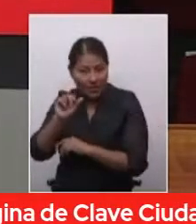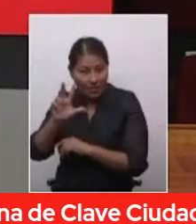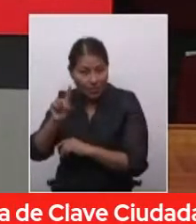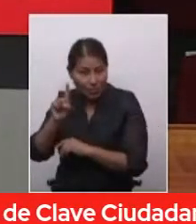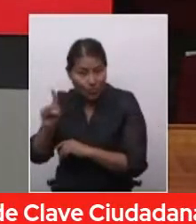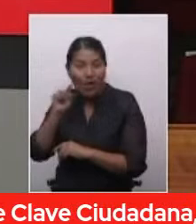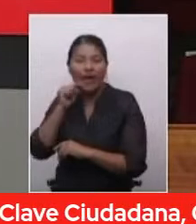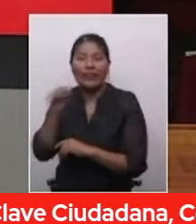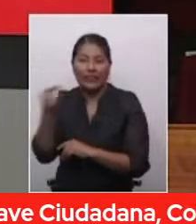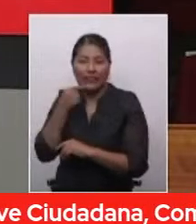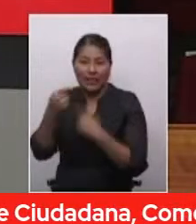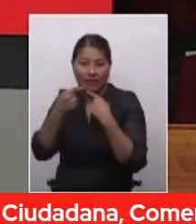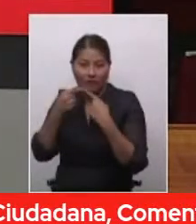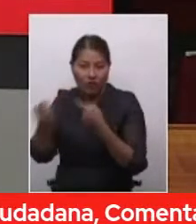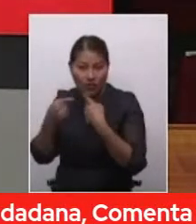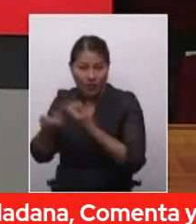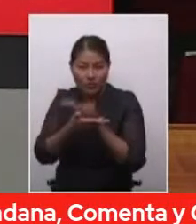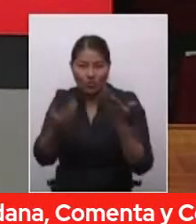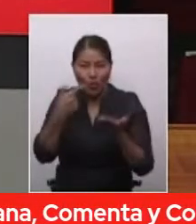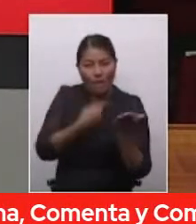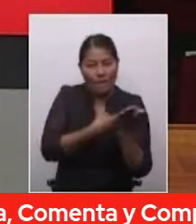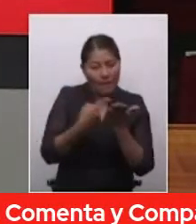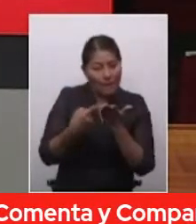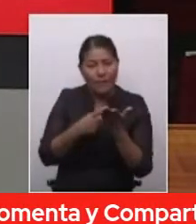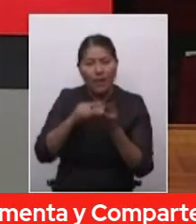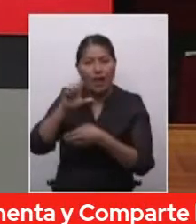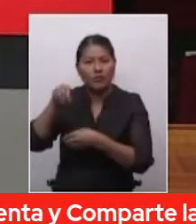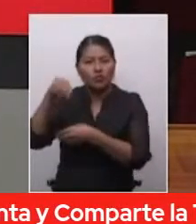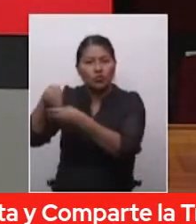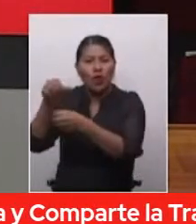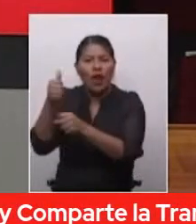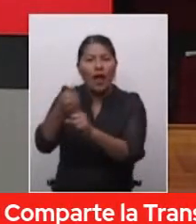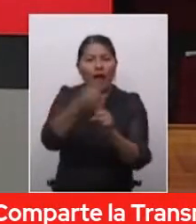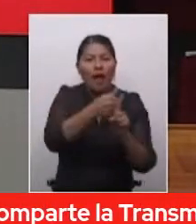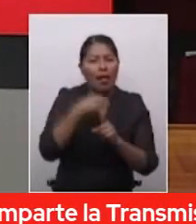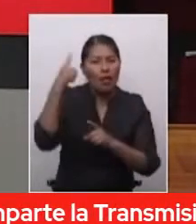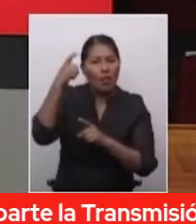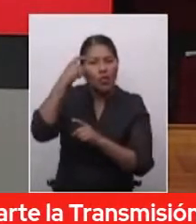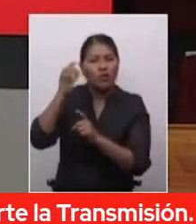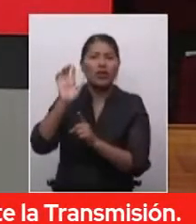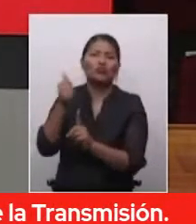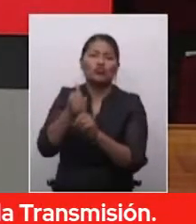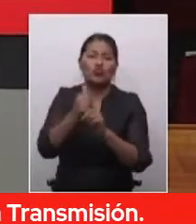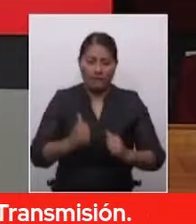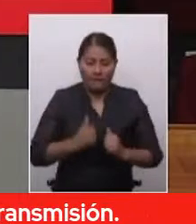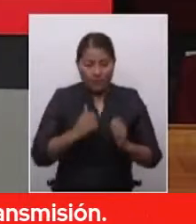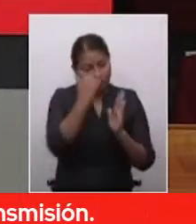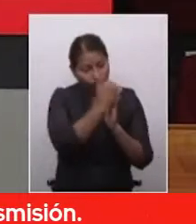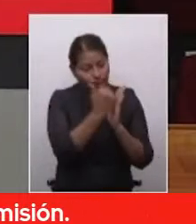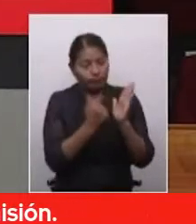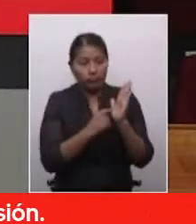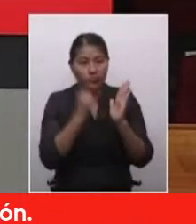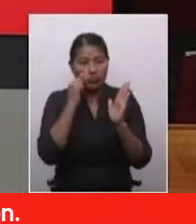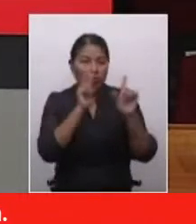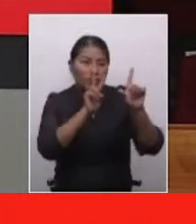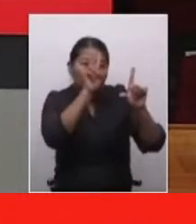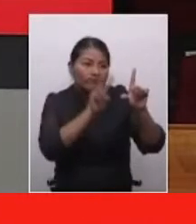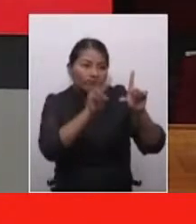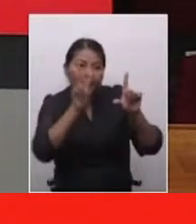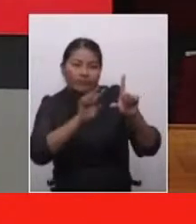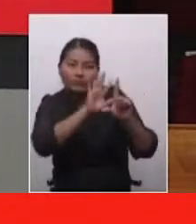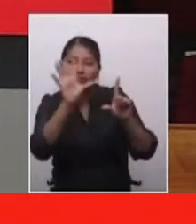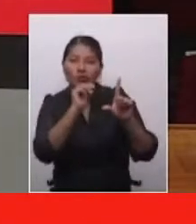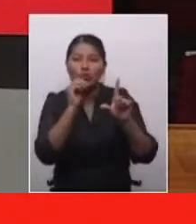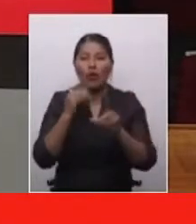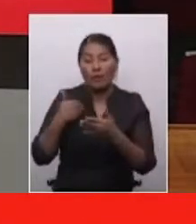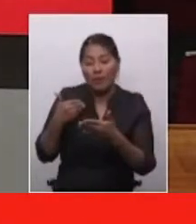916-077-361, encontrar información de los planes de gobierno, de las organizaciones políticas y las hojas de vida de los candidatos y candidatas que participan en la